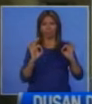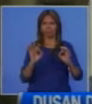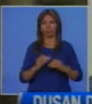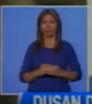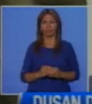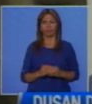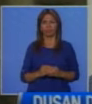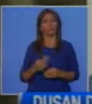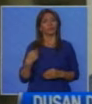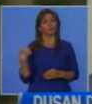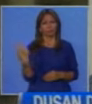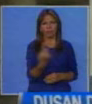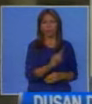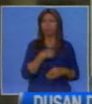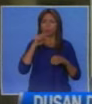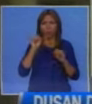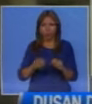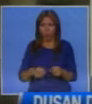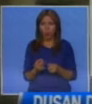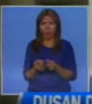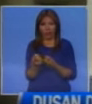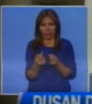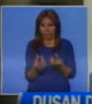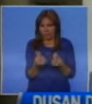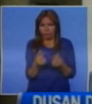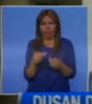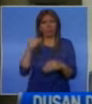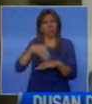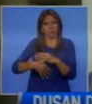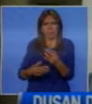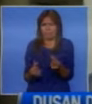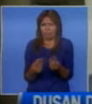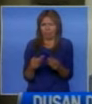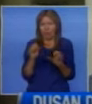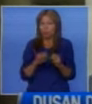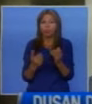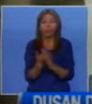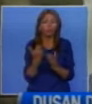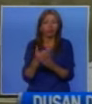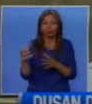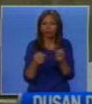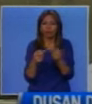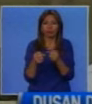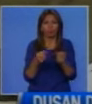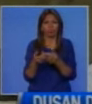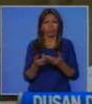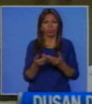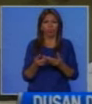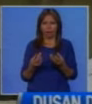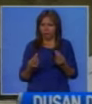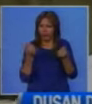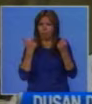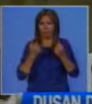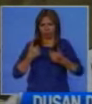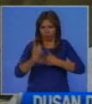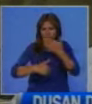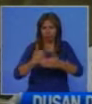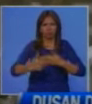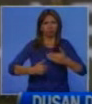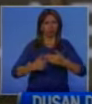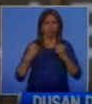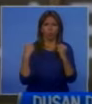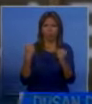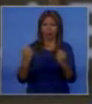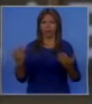tenemos posibilidad de formar más rápida selección en Sudamérica. Sí, en Sudamérica, el mundo. Explosivo, rápido, resistente y